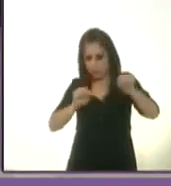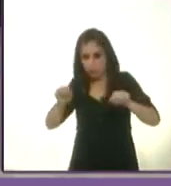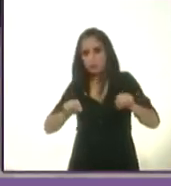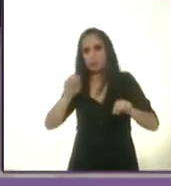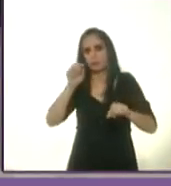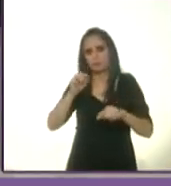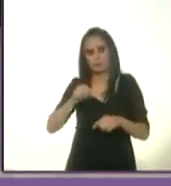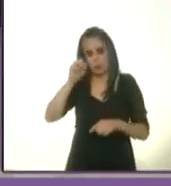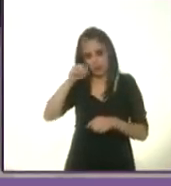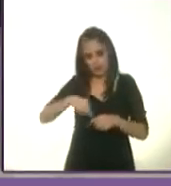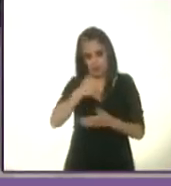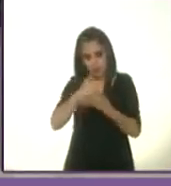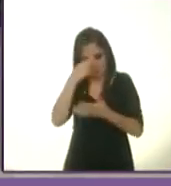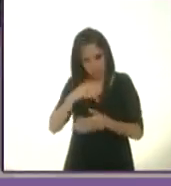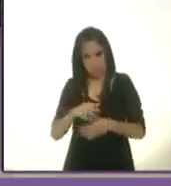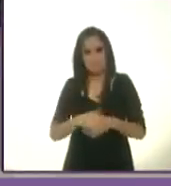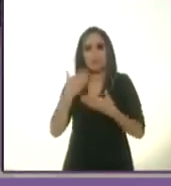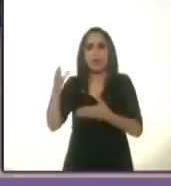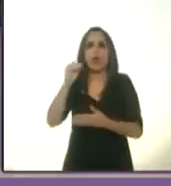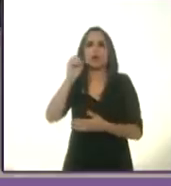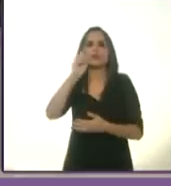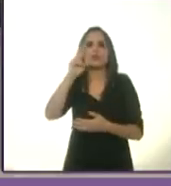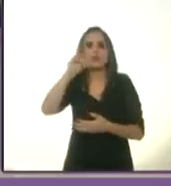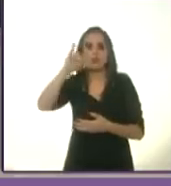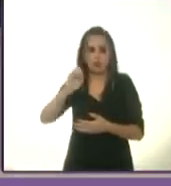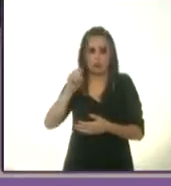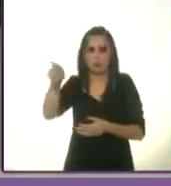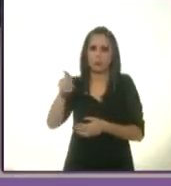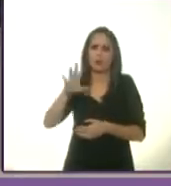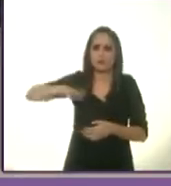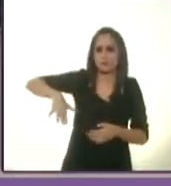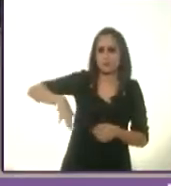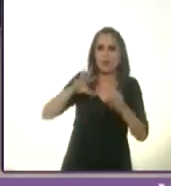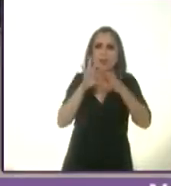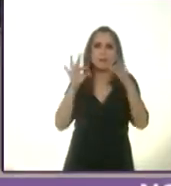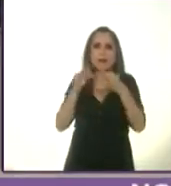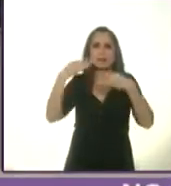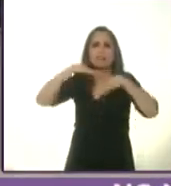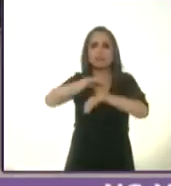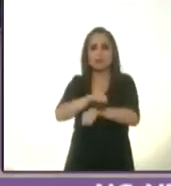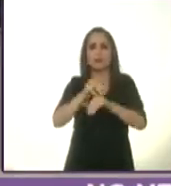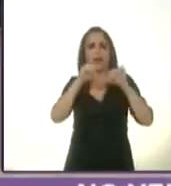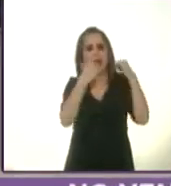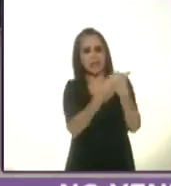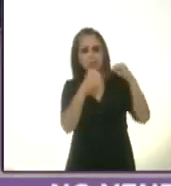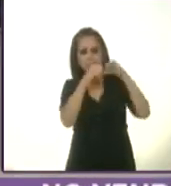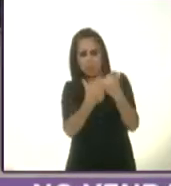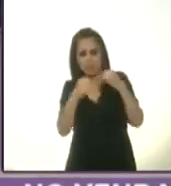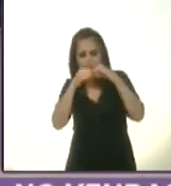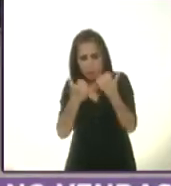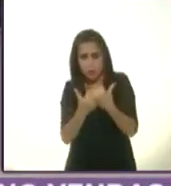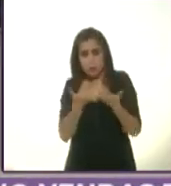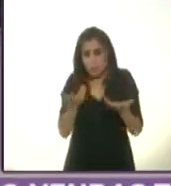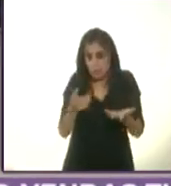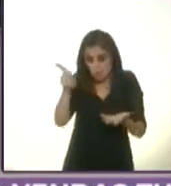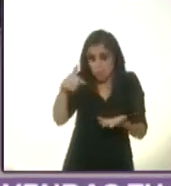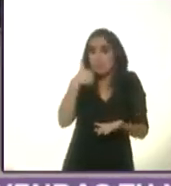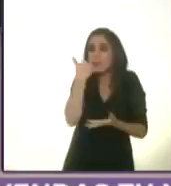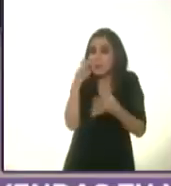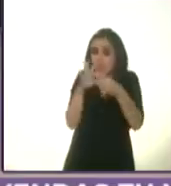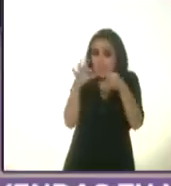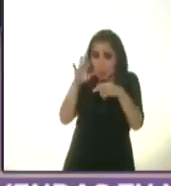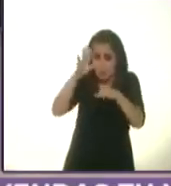la candidata sin partido loren osornio hablaba hace unos momentos acerca de las organizaciones de la sociedad civil no sé si le gustaría profundizar